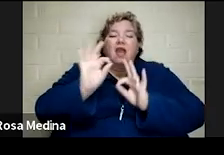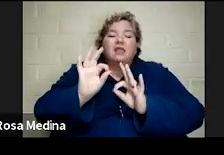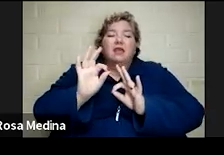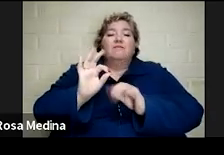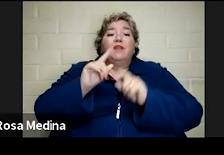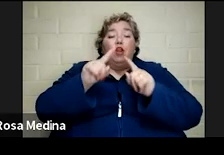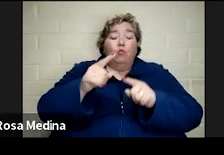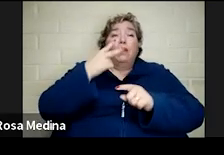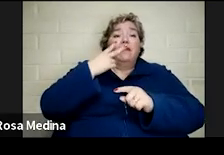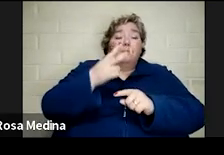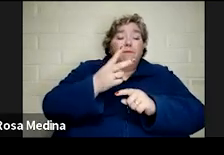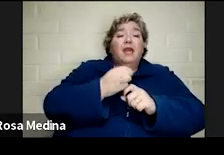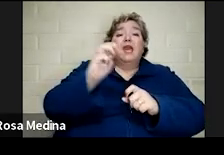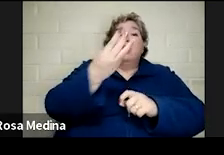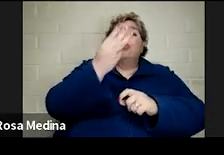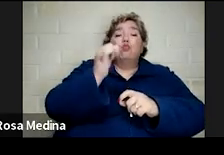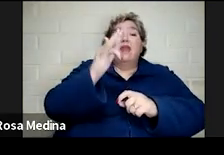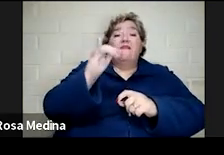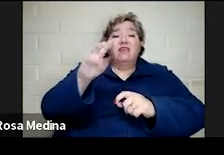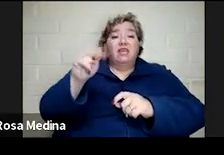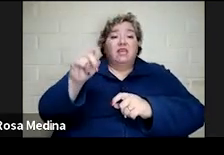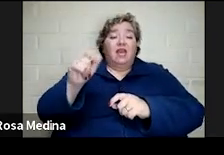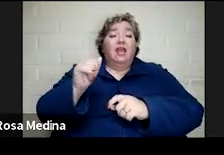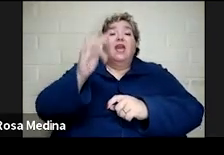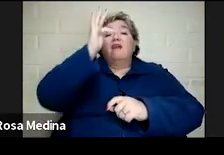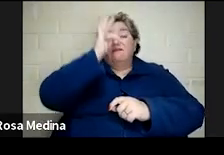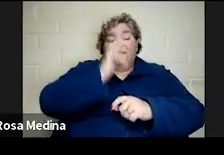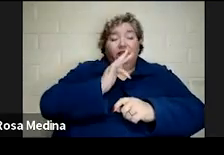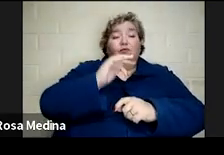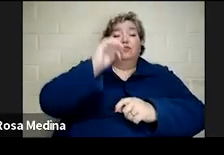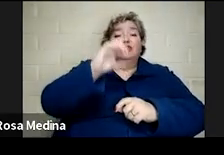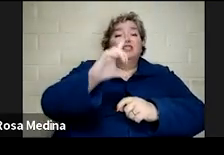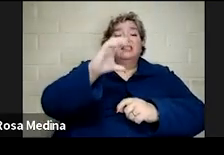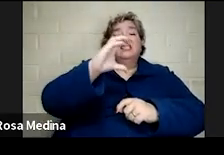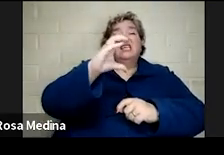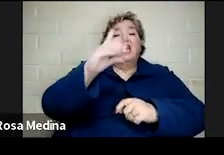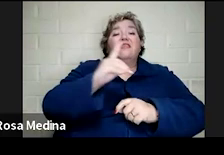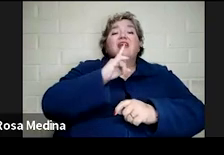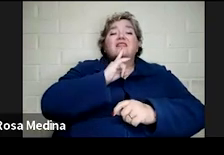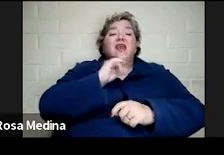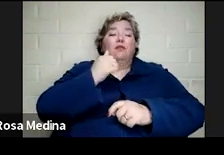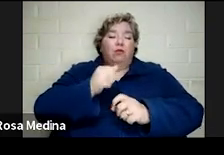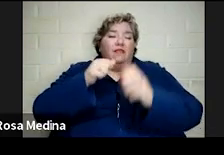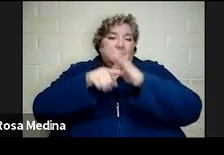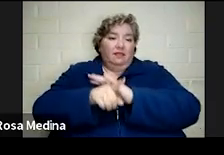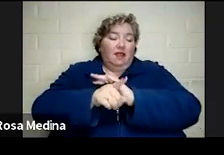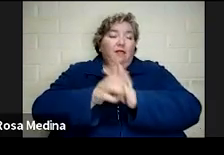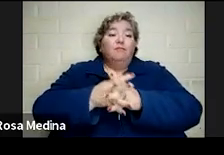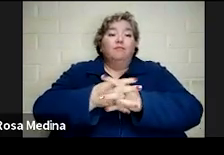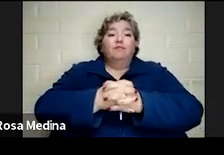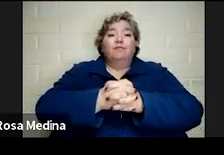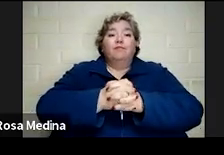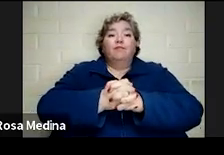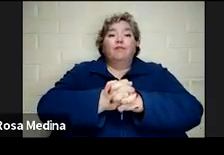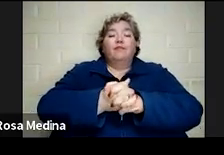semana pasada en Facebook de CETI. Pero quería ver las funciones ejecutivas porque en general